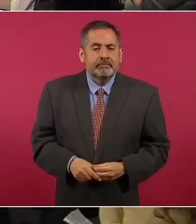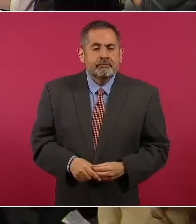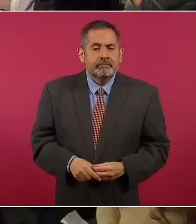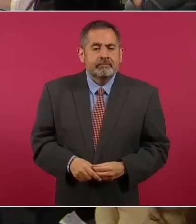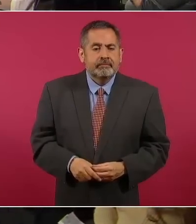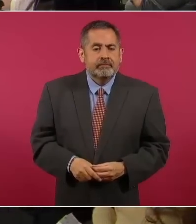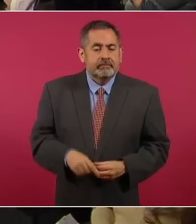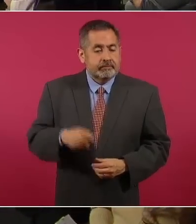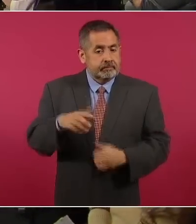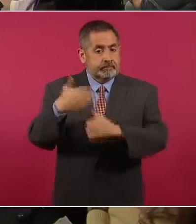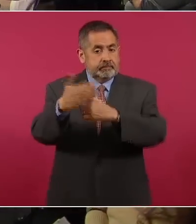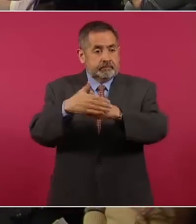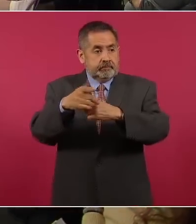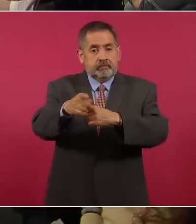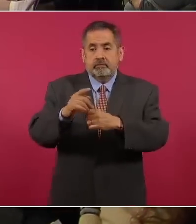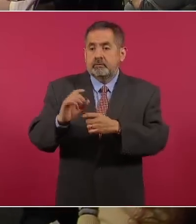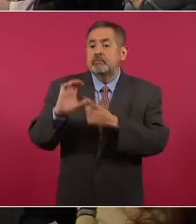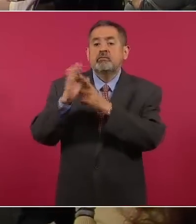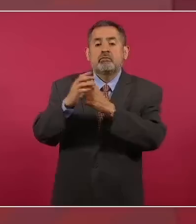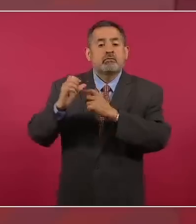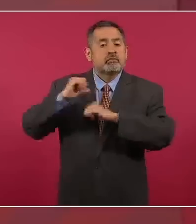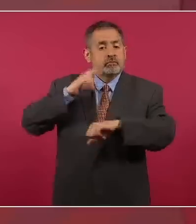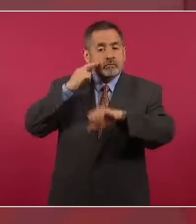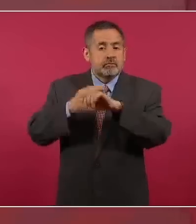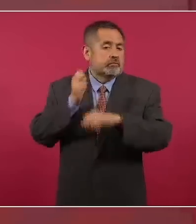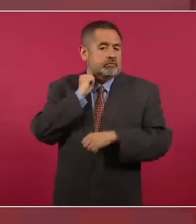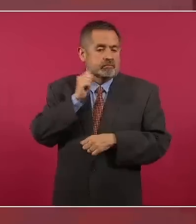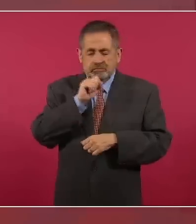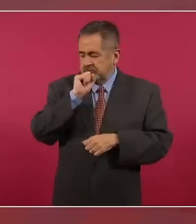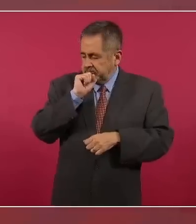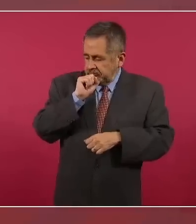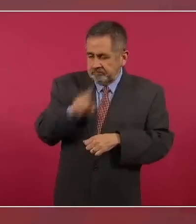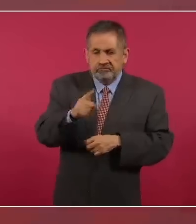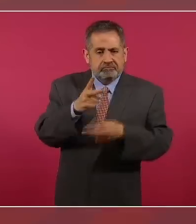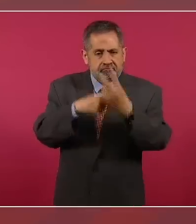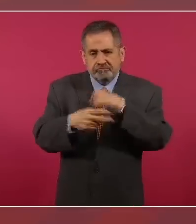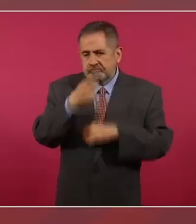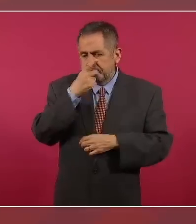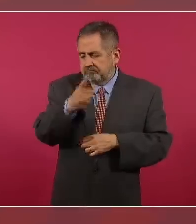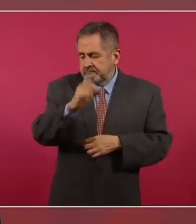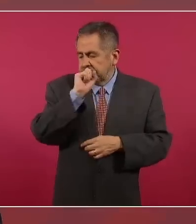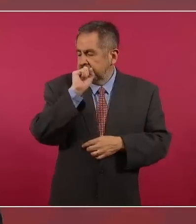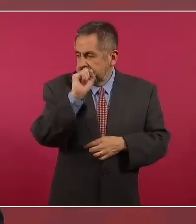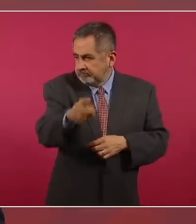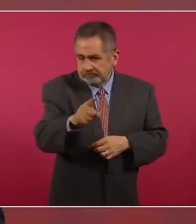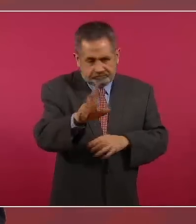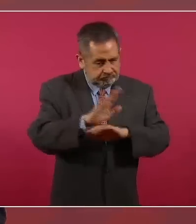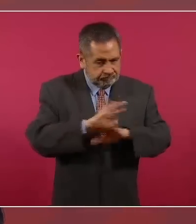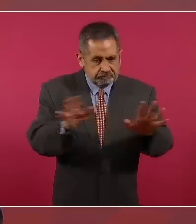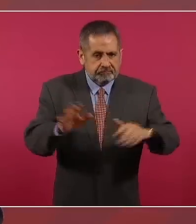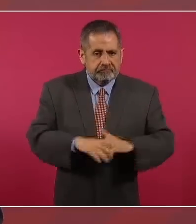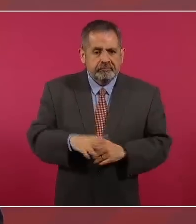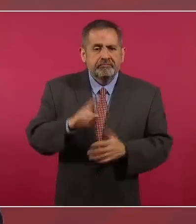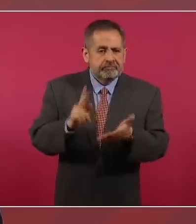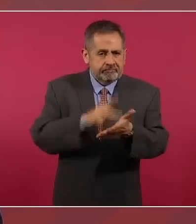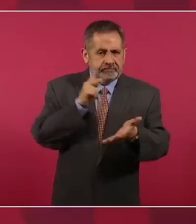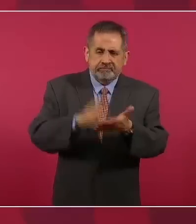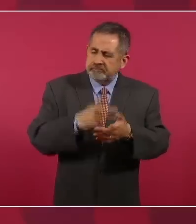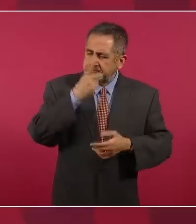Cuando venga la comisión del Senado, le vamos a decir exactamente lo que les estoy diciendo a ustedes. Y ya se los he